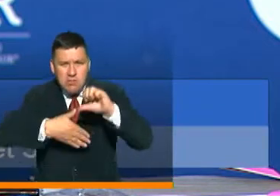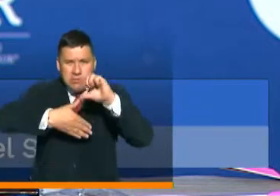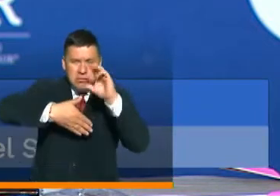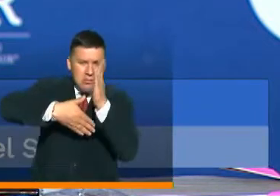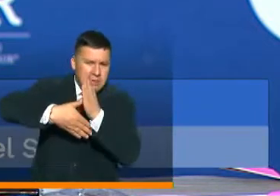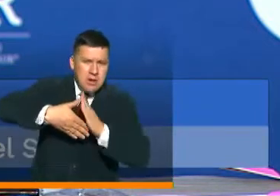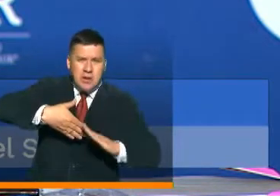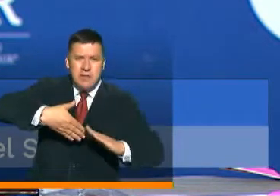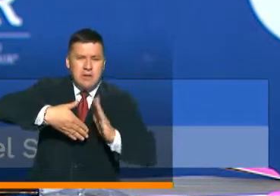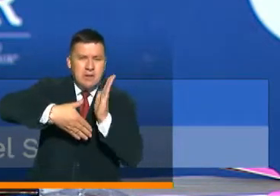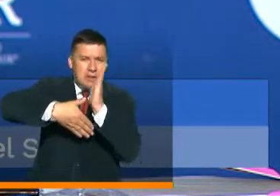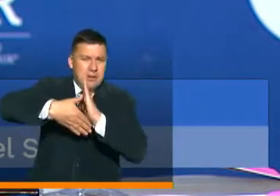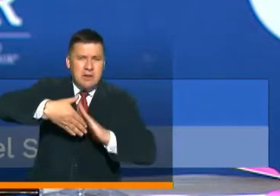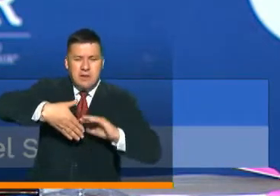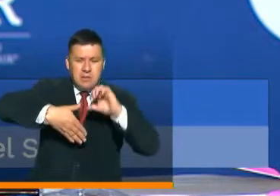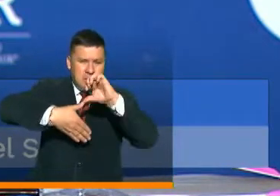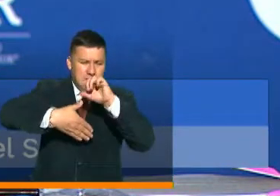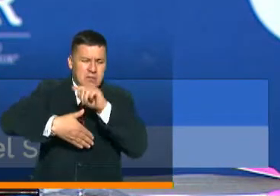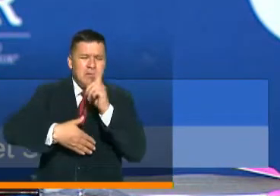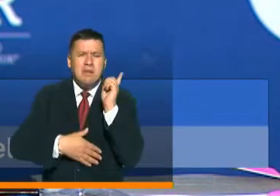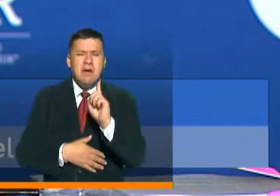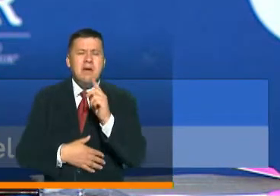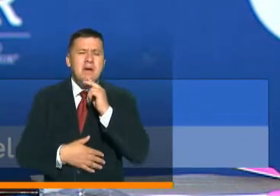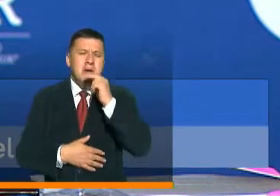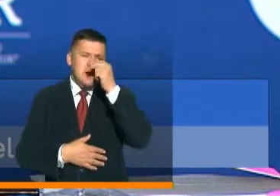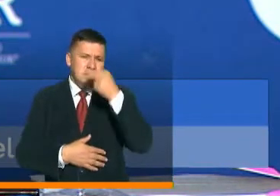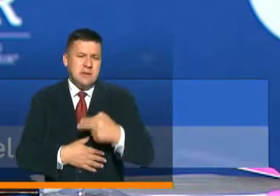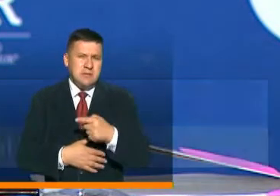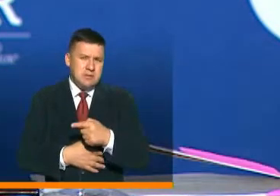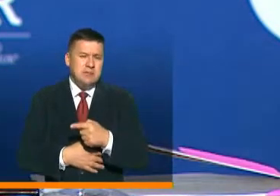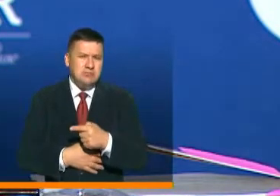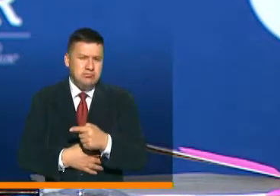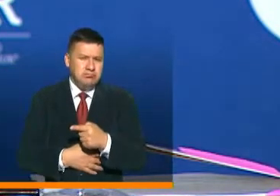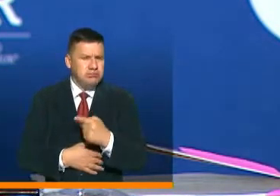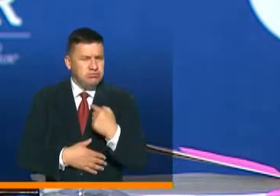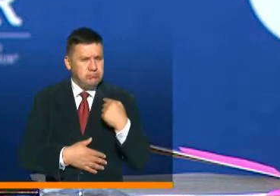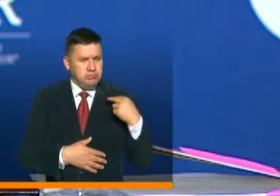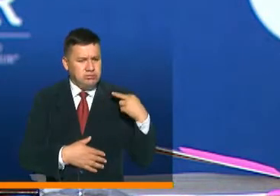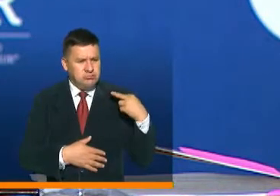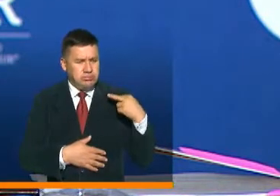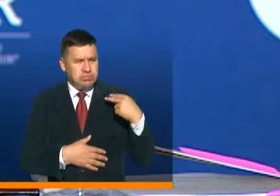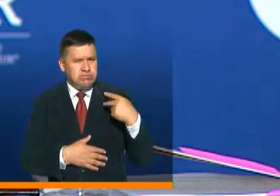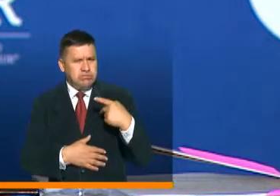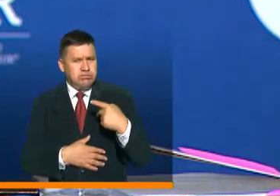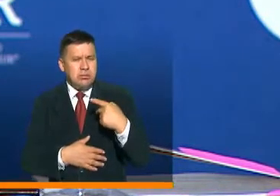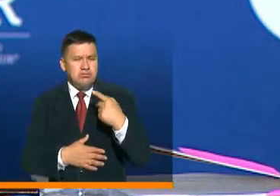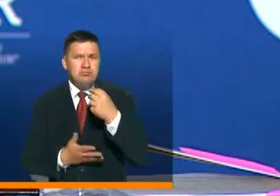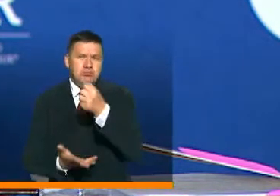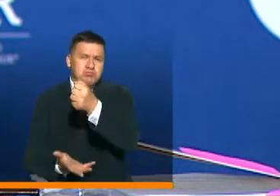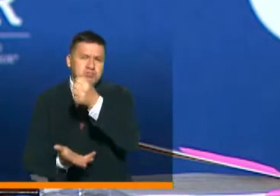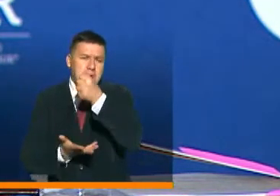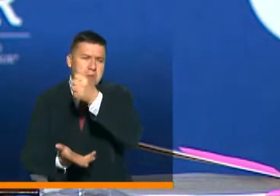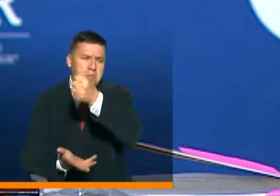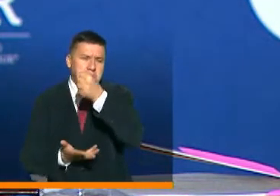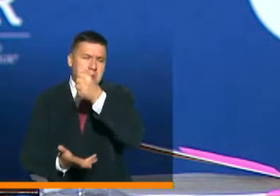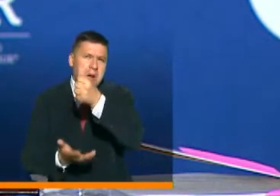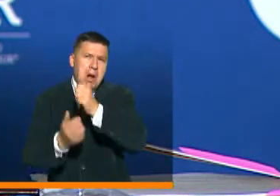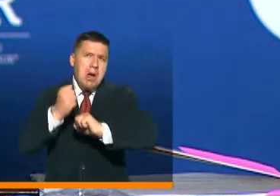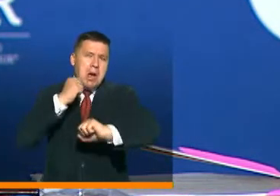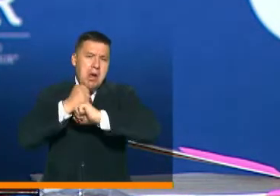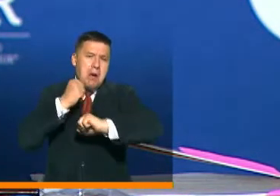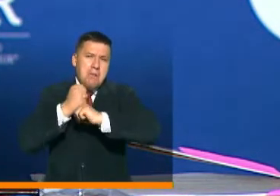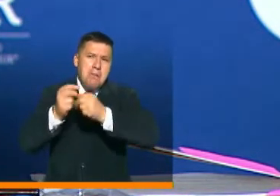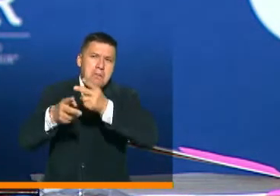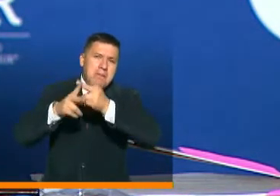Una institución que a lo largo de su historia ha ido evolucionando en su capacidad crediticia, en sus herramientas